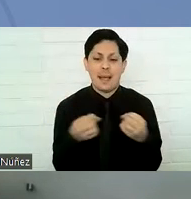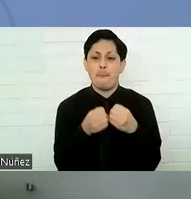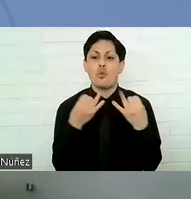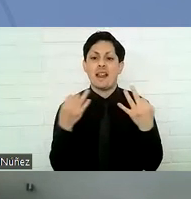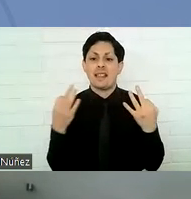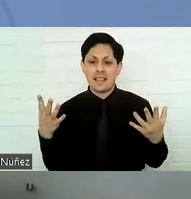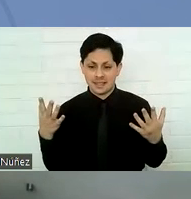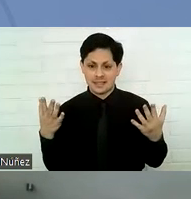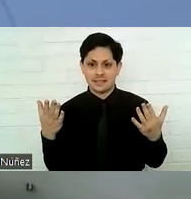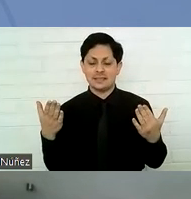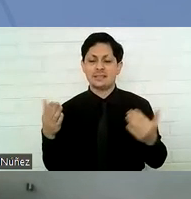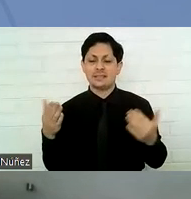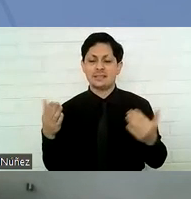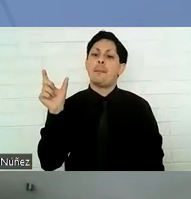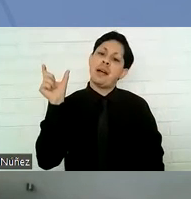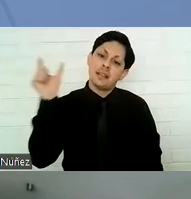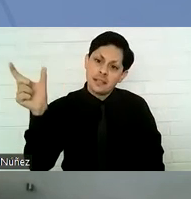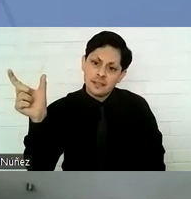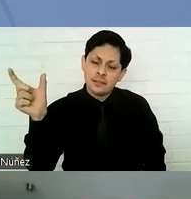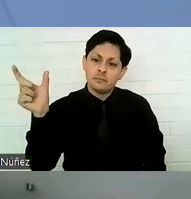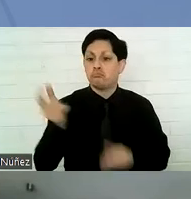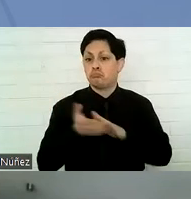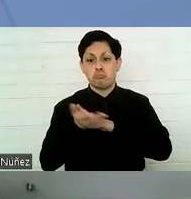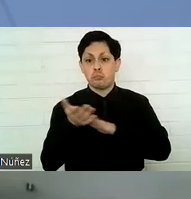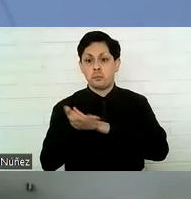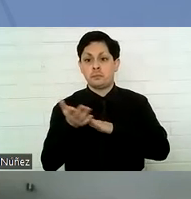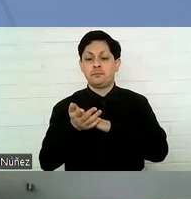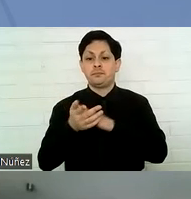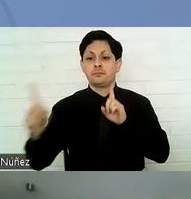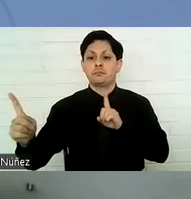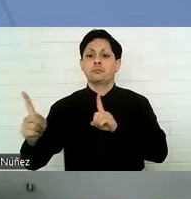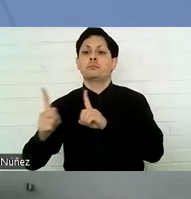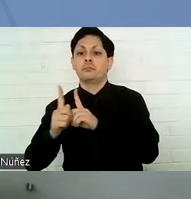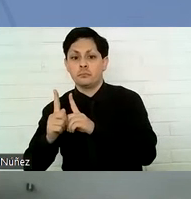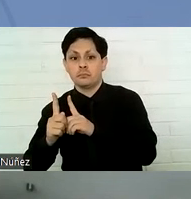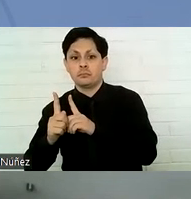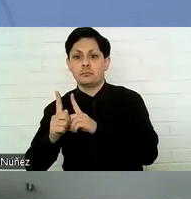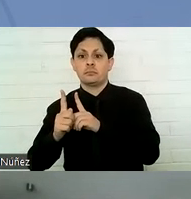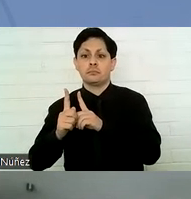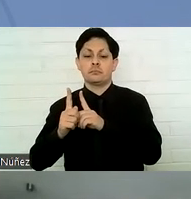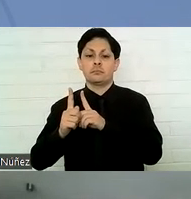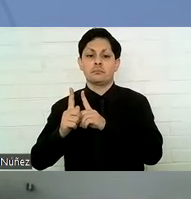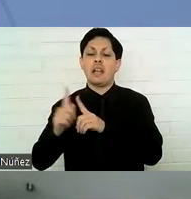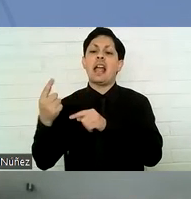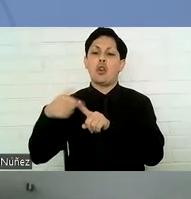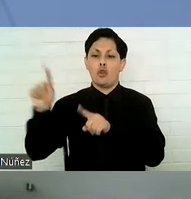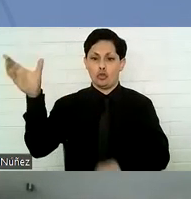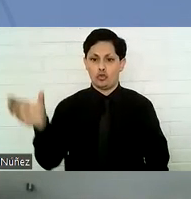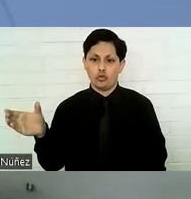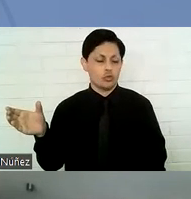conceptualizada. ¿A partir de qué? Por ejemplo, de aproximaciones de Levinas, desde el otro,